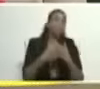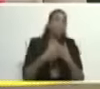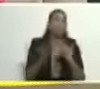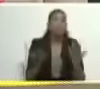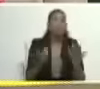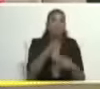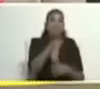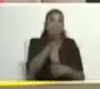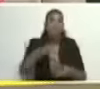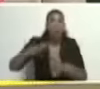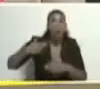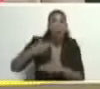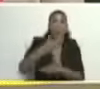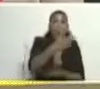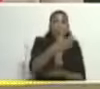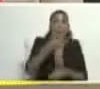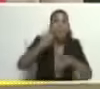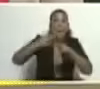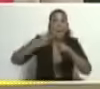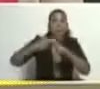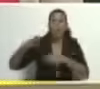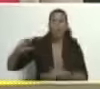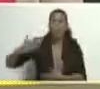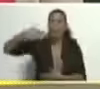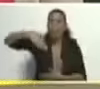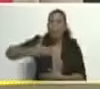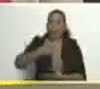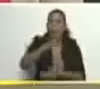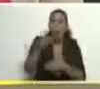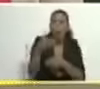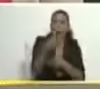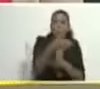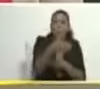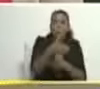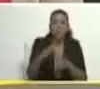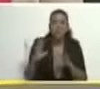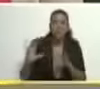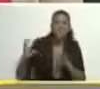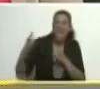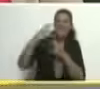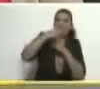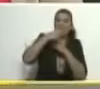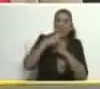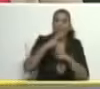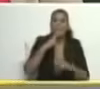mira, ese tiburón es peligroso, me dice la barracuda.